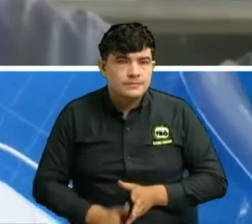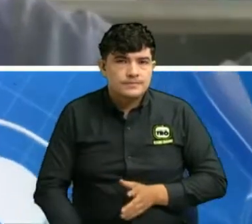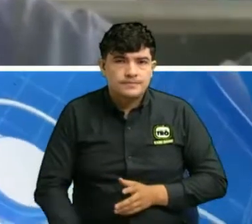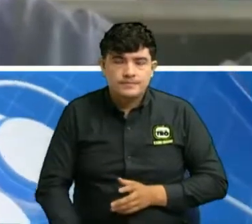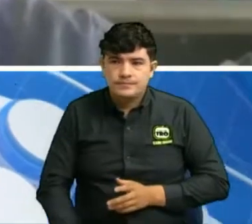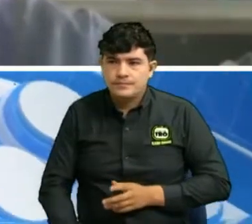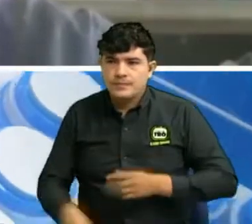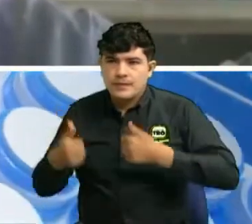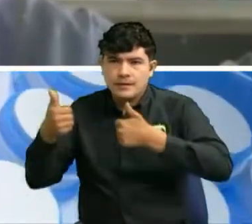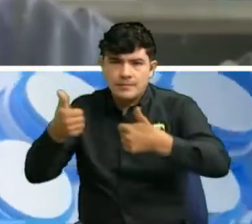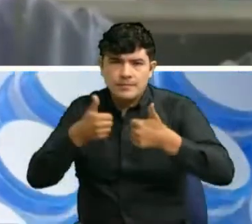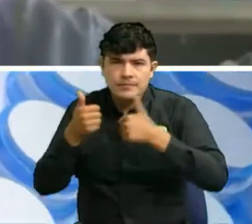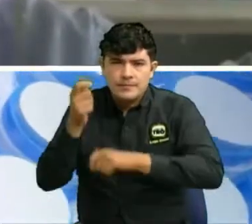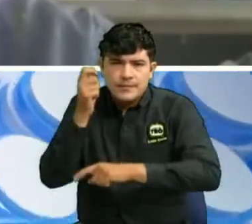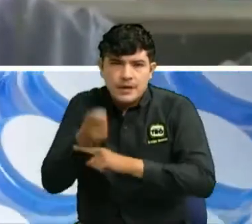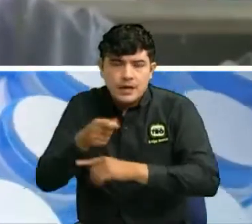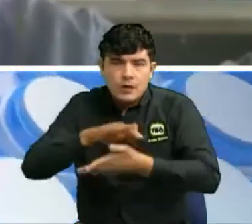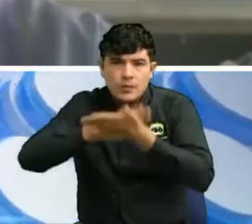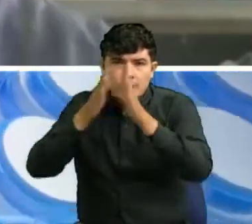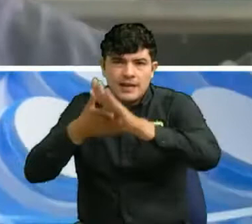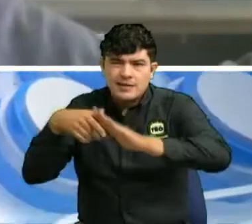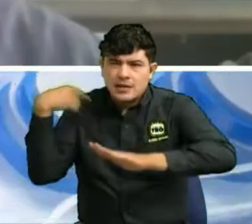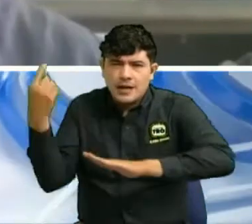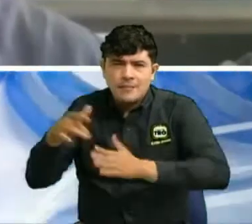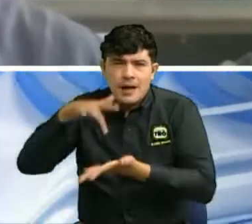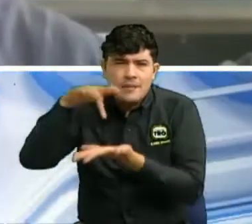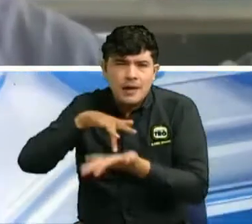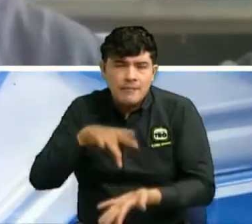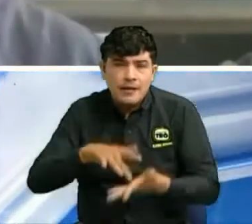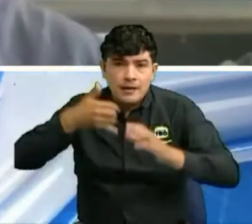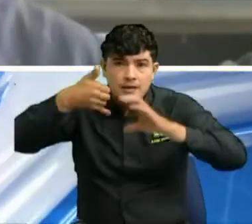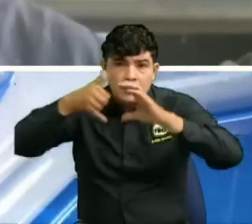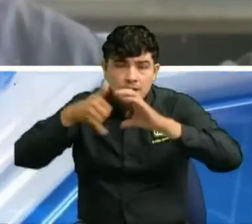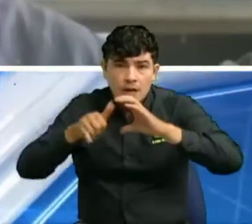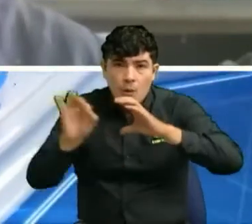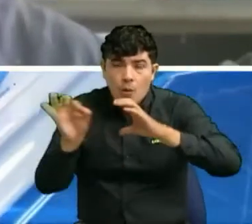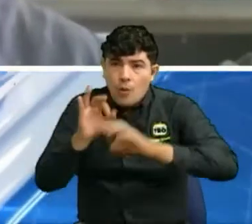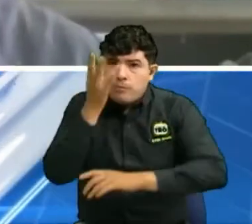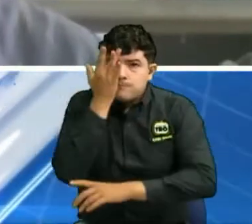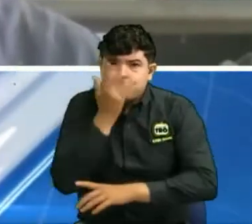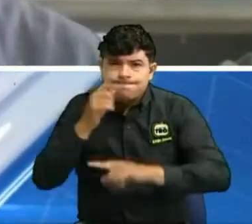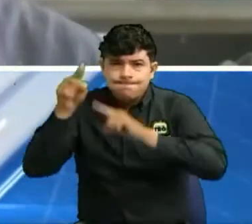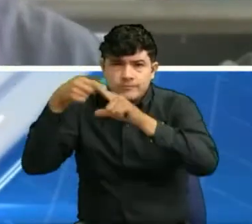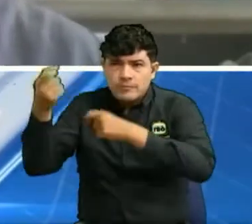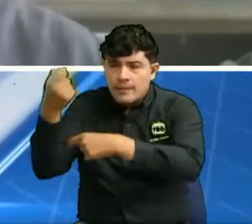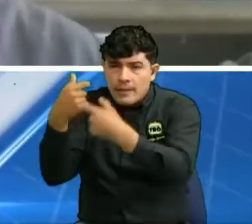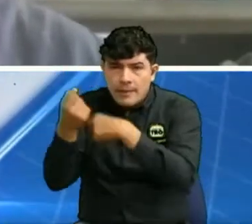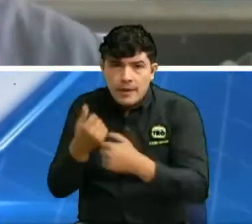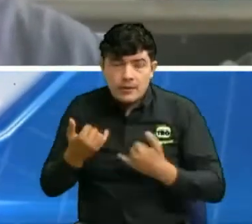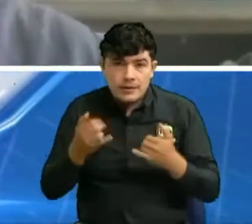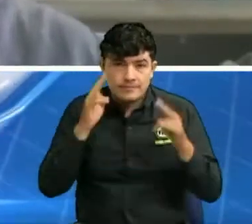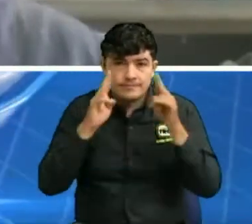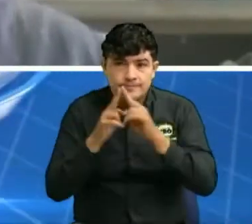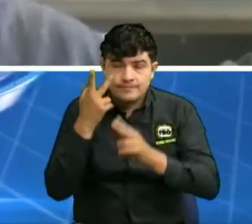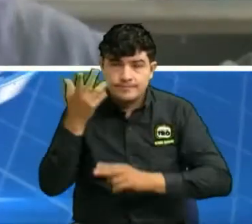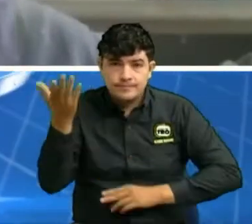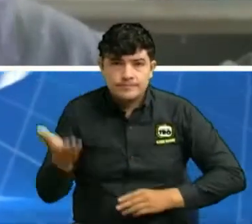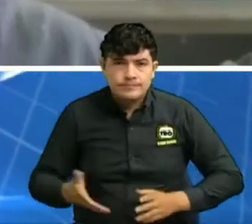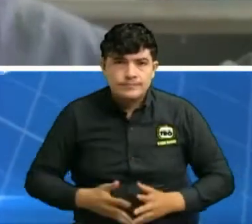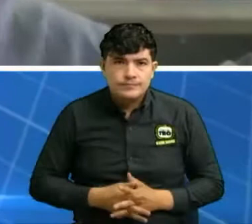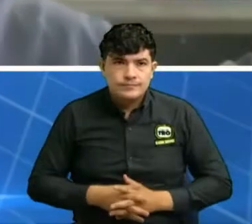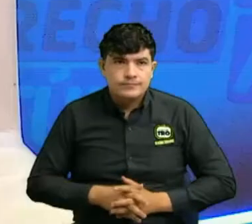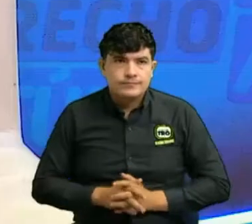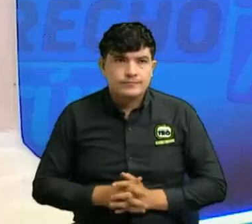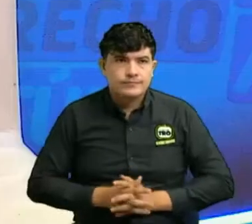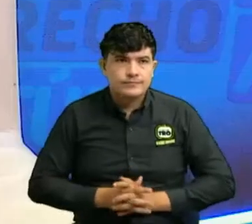Muy bien, sigue la participación de nuestros televidentes a través del chat de Facebook, allí donde nos encontramos a esta hora en el perfil del Canal Tro, en el